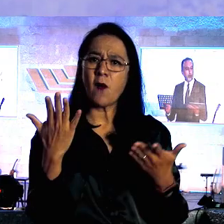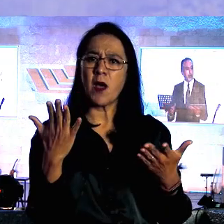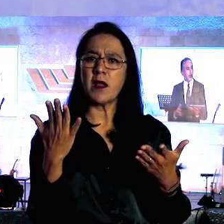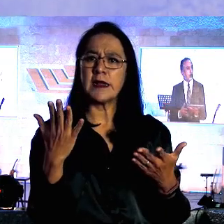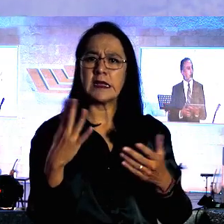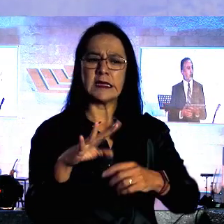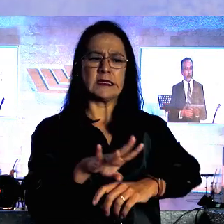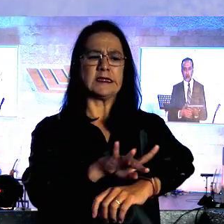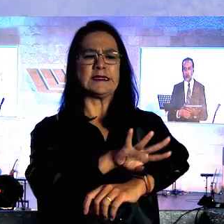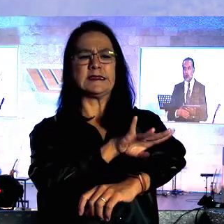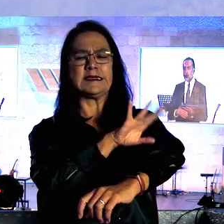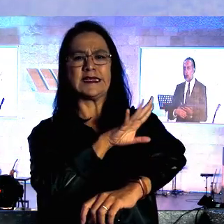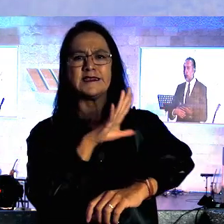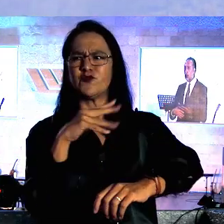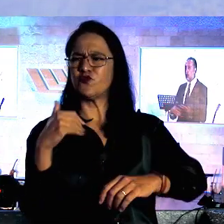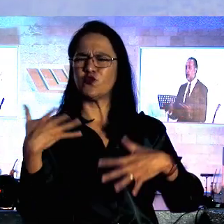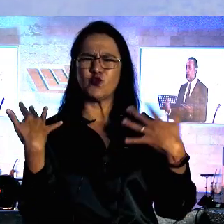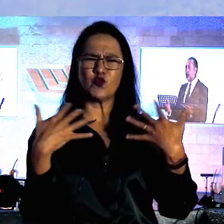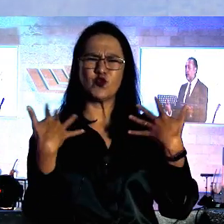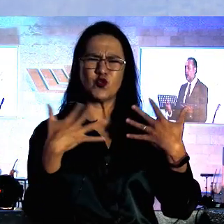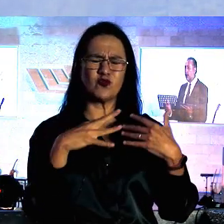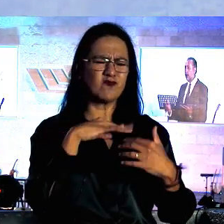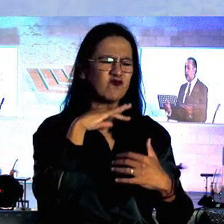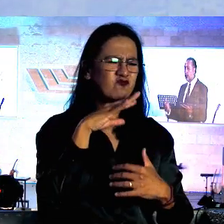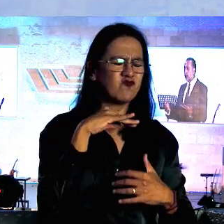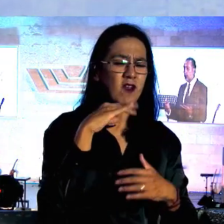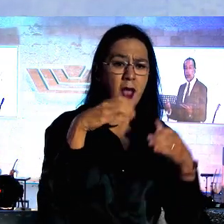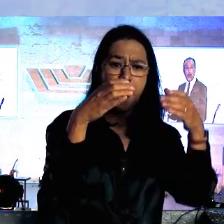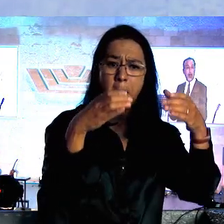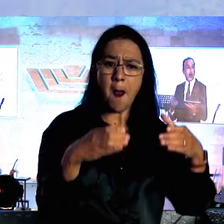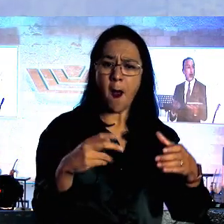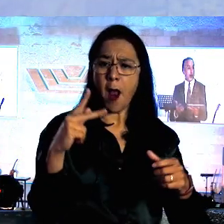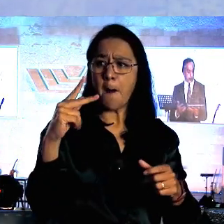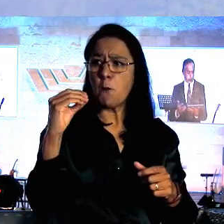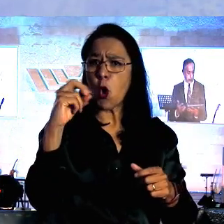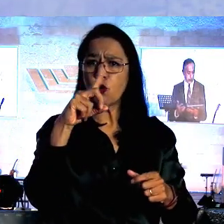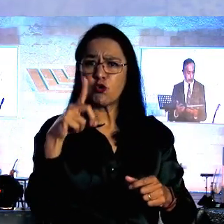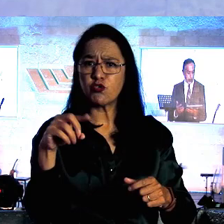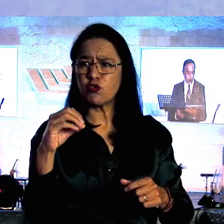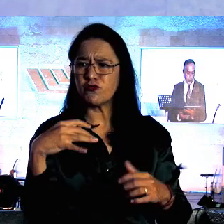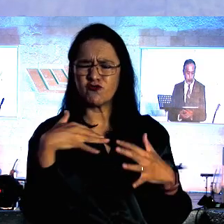contaminaron los pozos, se contaminó lo que había, necesitan agua.